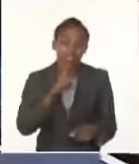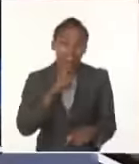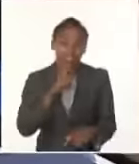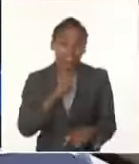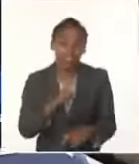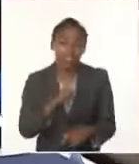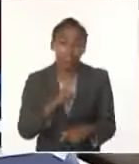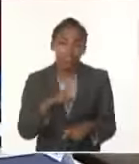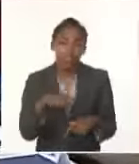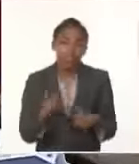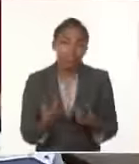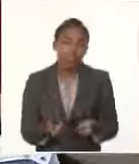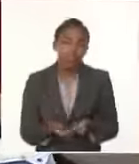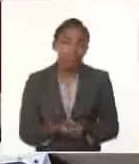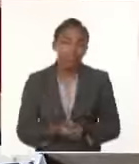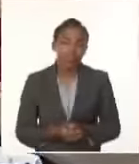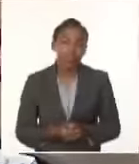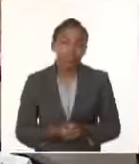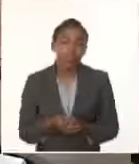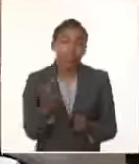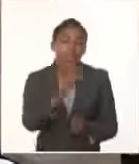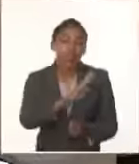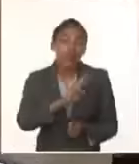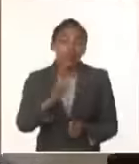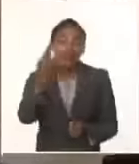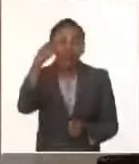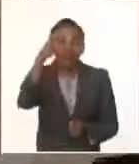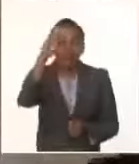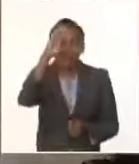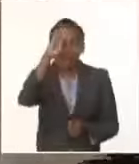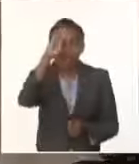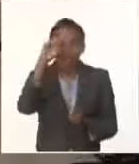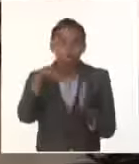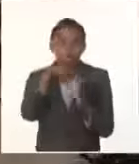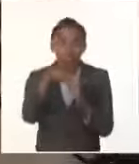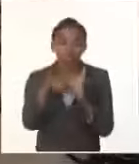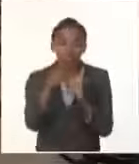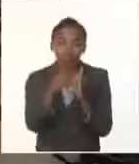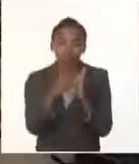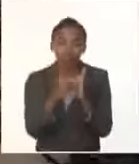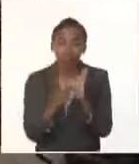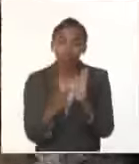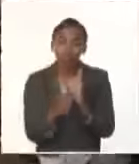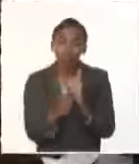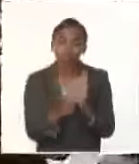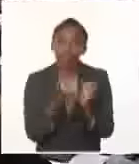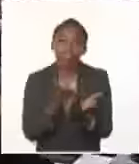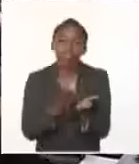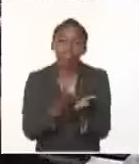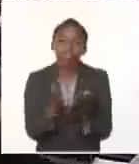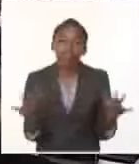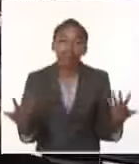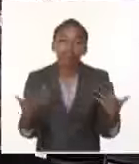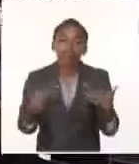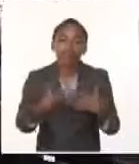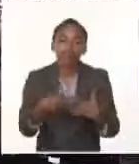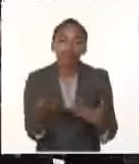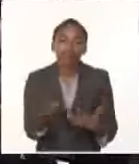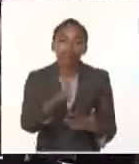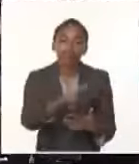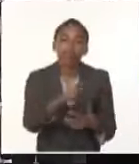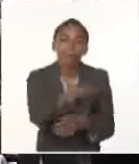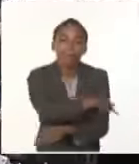muy someramente, la Revolución Cubana ha continuado ampliando sus vínculos bilaterales con países de diversas